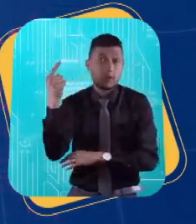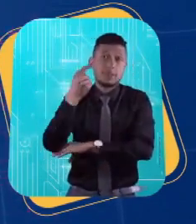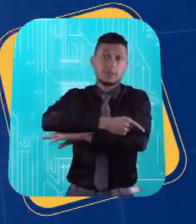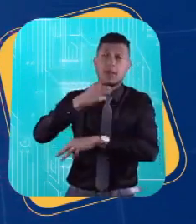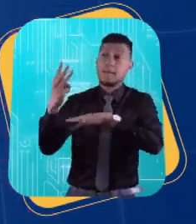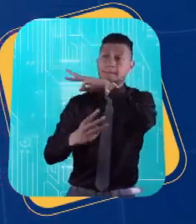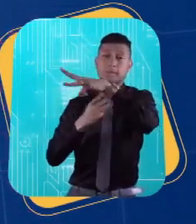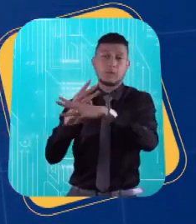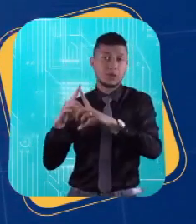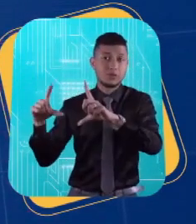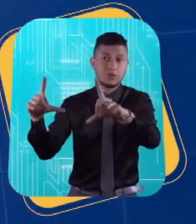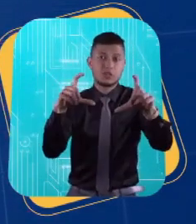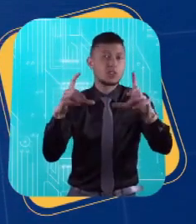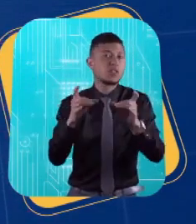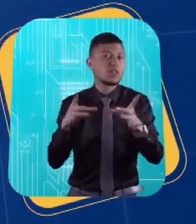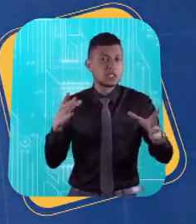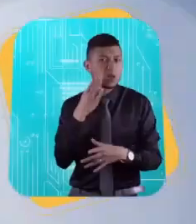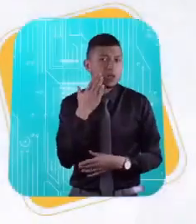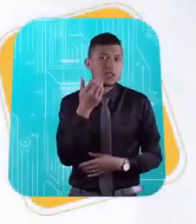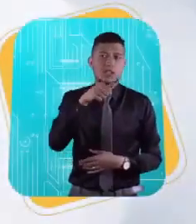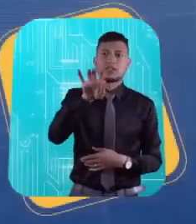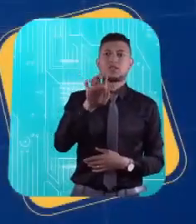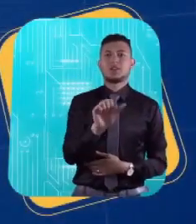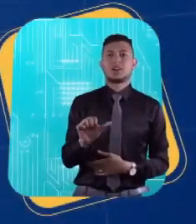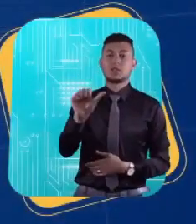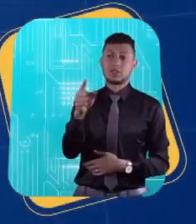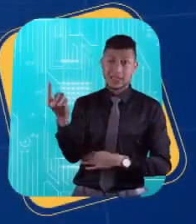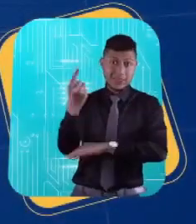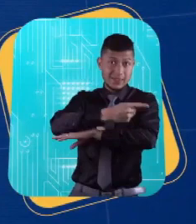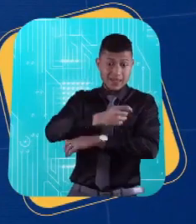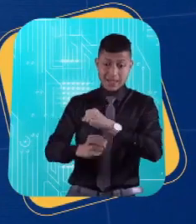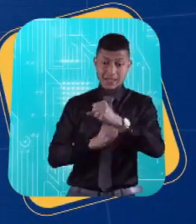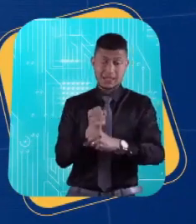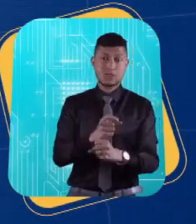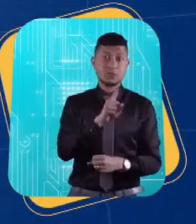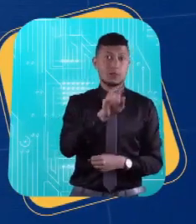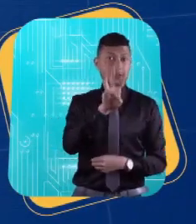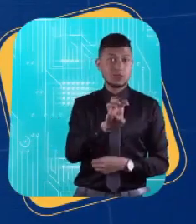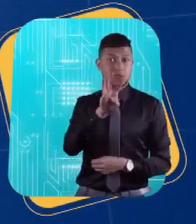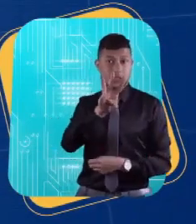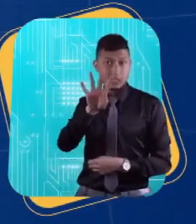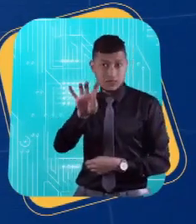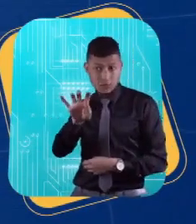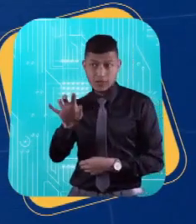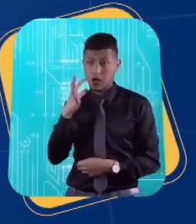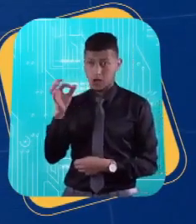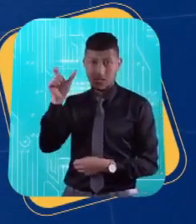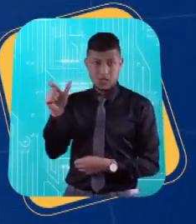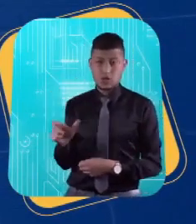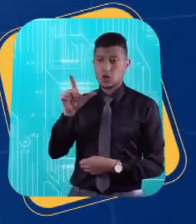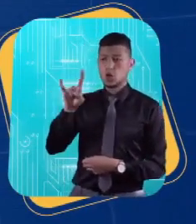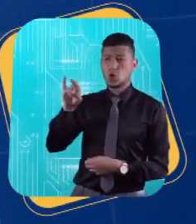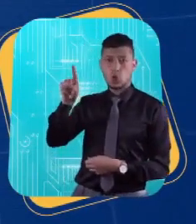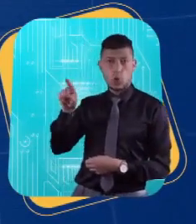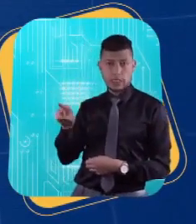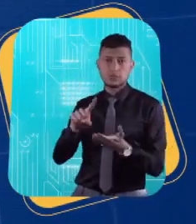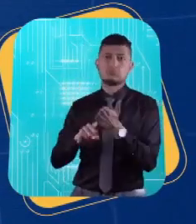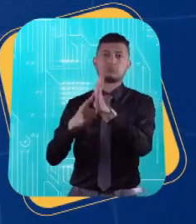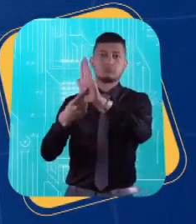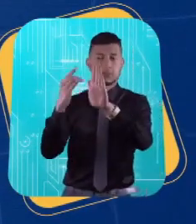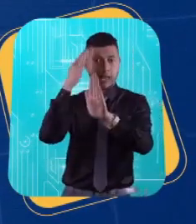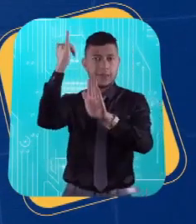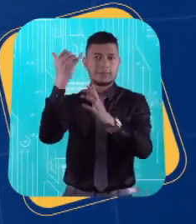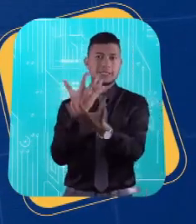de peltre recubierta de betún. El Día Mundial del Fotógrafo se instauró el 19 de agosto porque este día, en el año 1839,